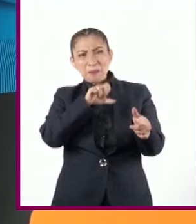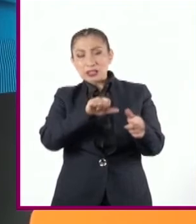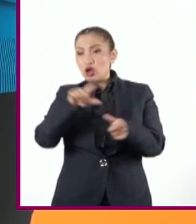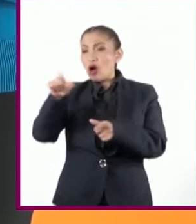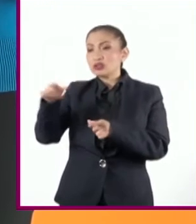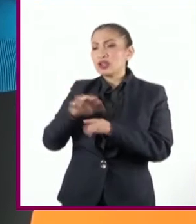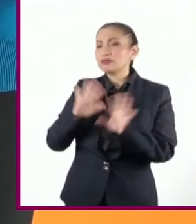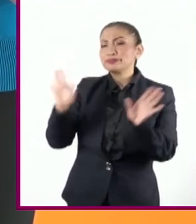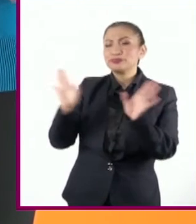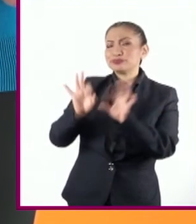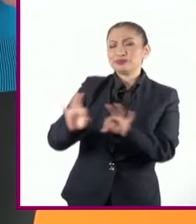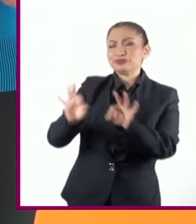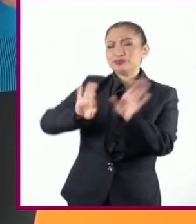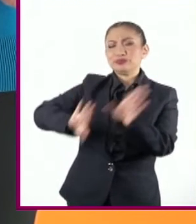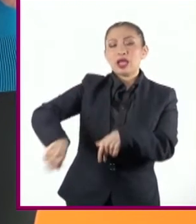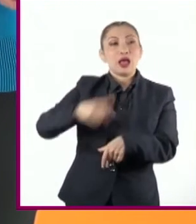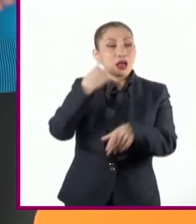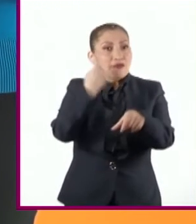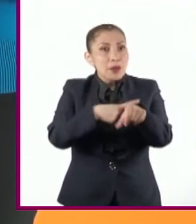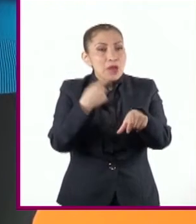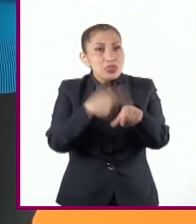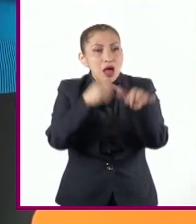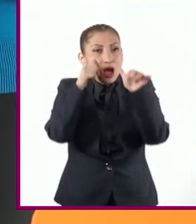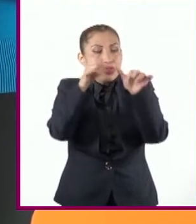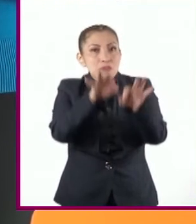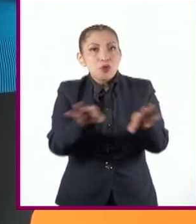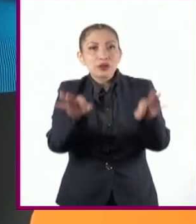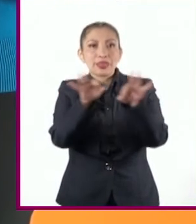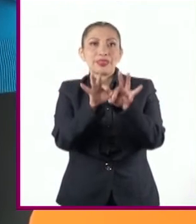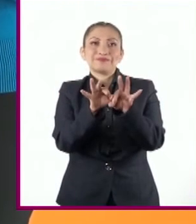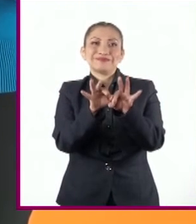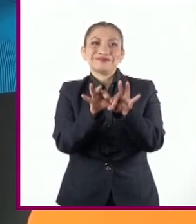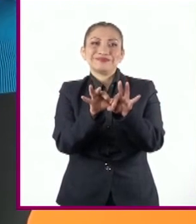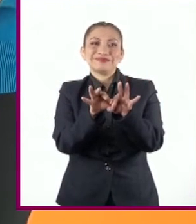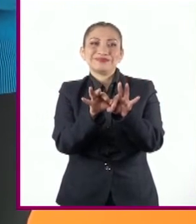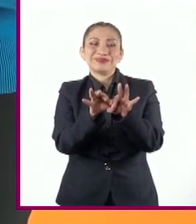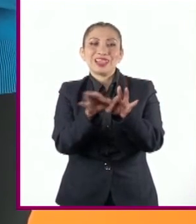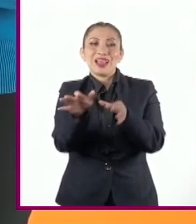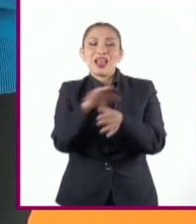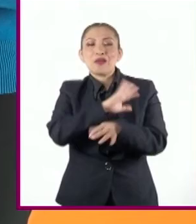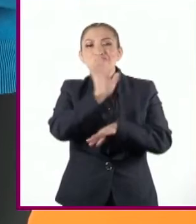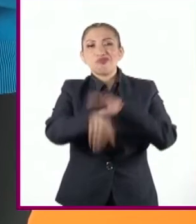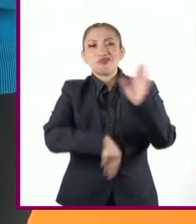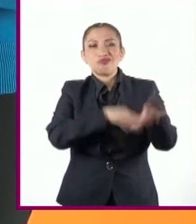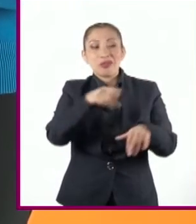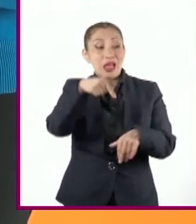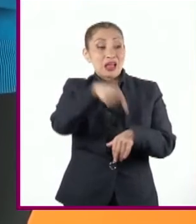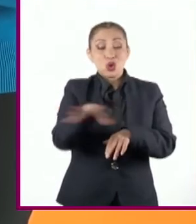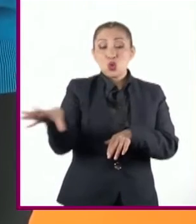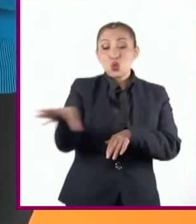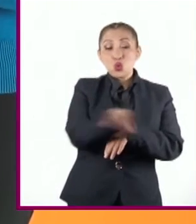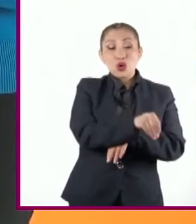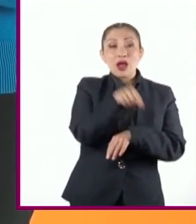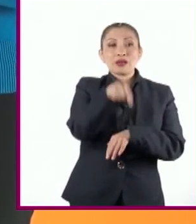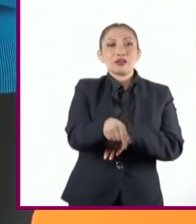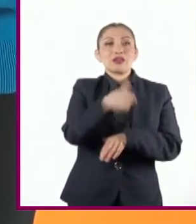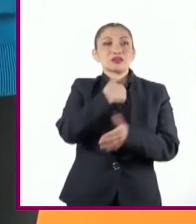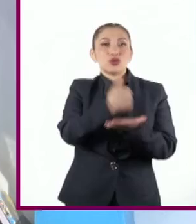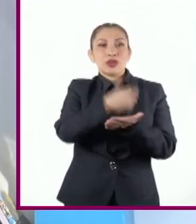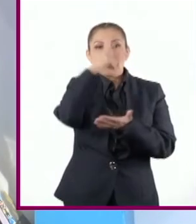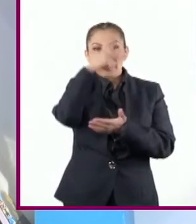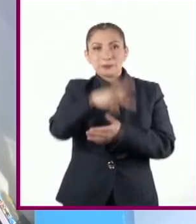le dará más peso a las enfermedades que trajeron los españoles y que terminaron mermando a la población del Valle de